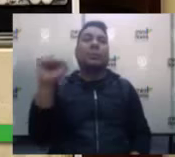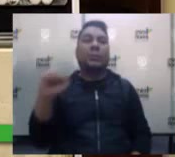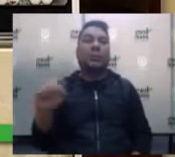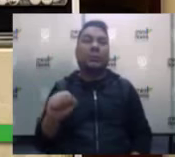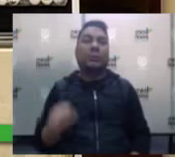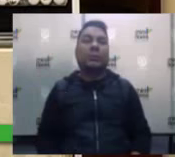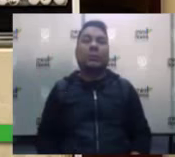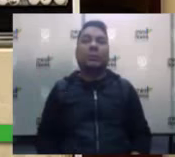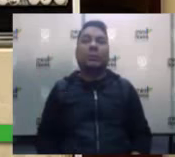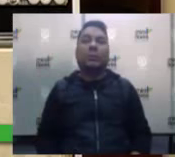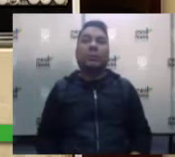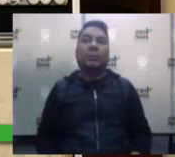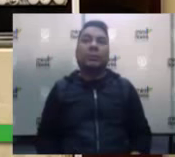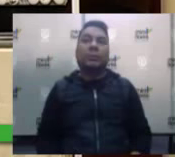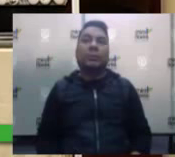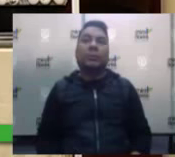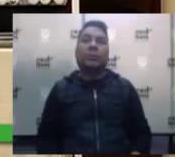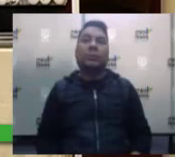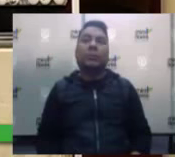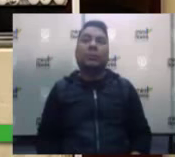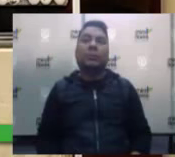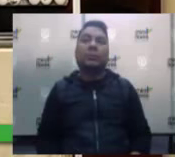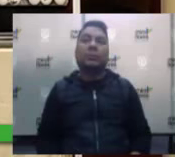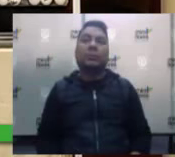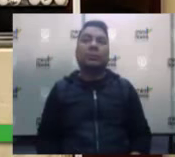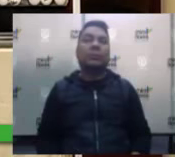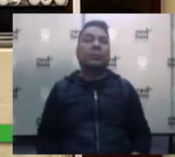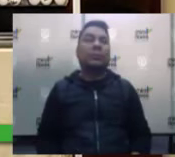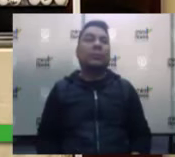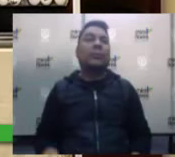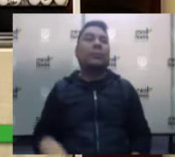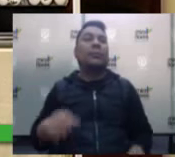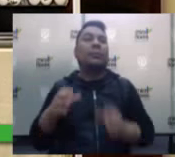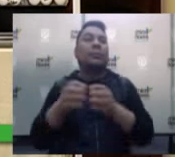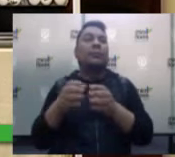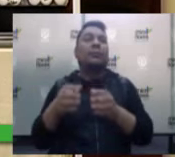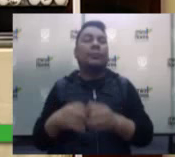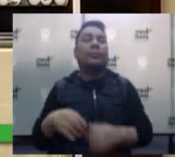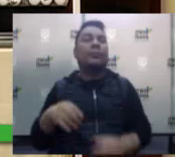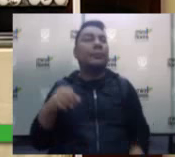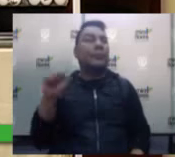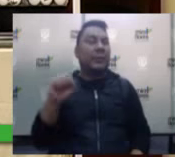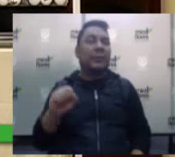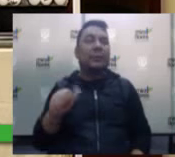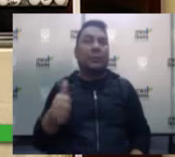por el Perú. Todos por el Perú. No, Unión por el Perú. Ok.